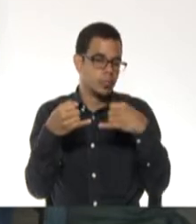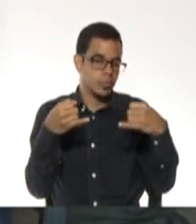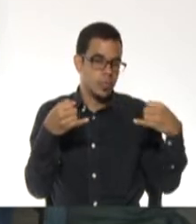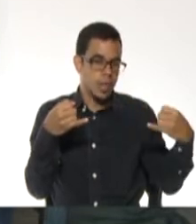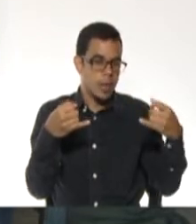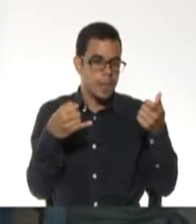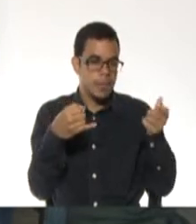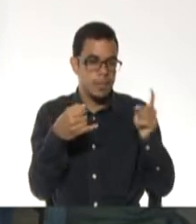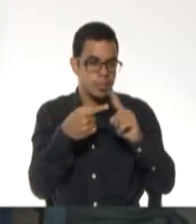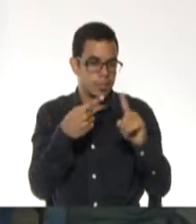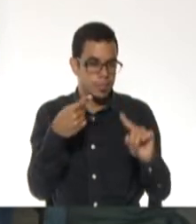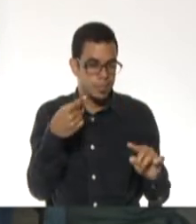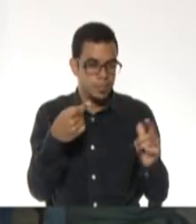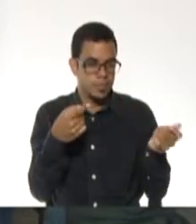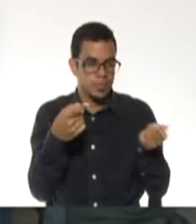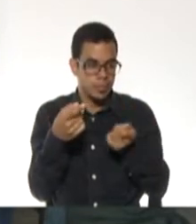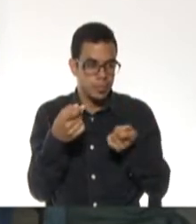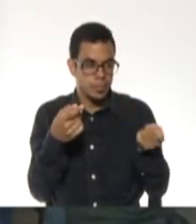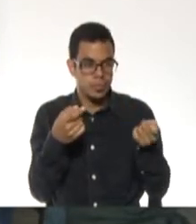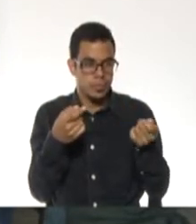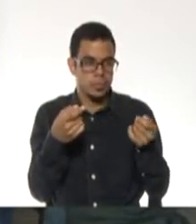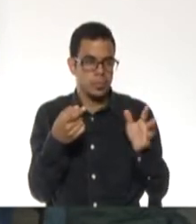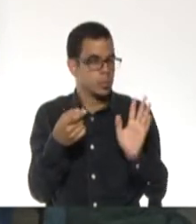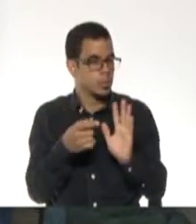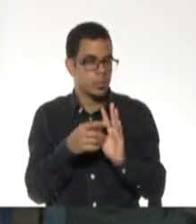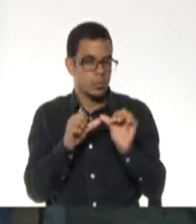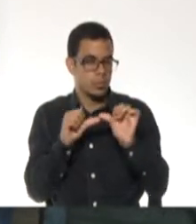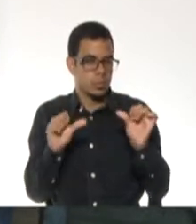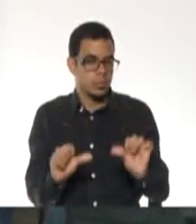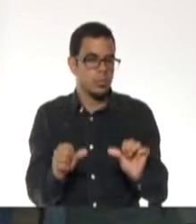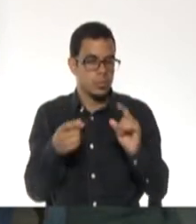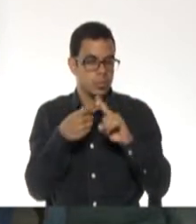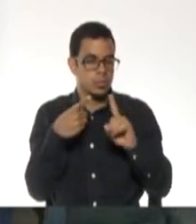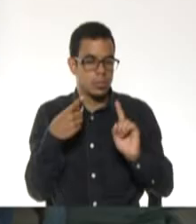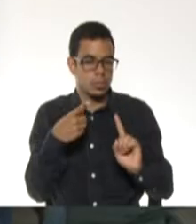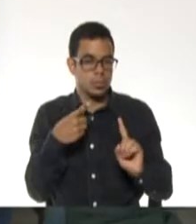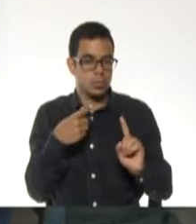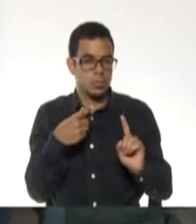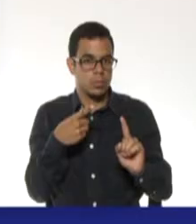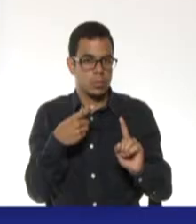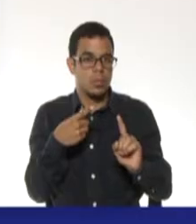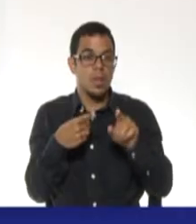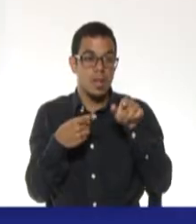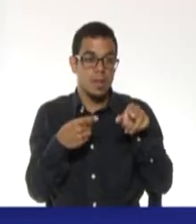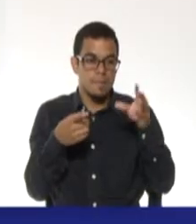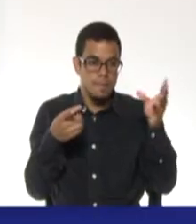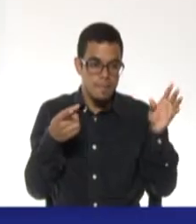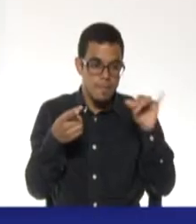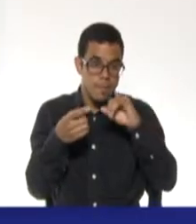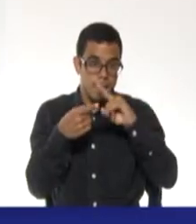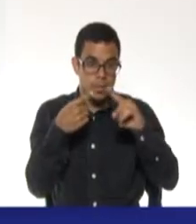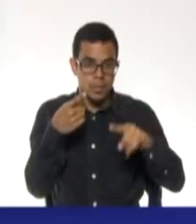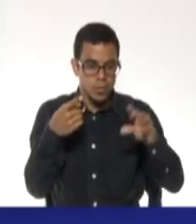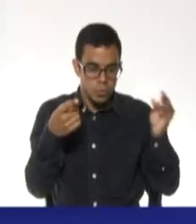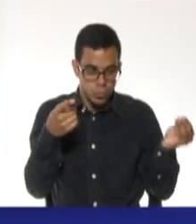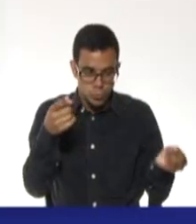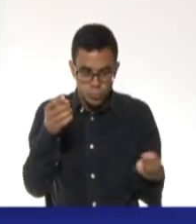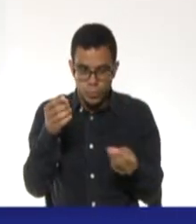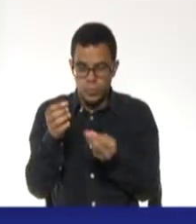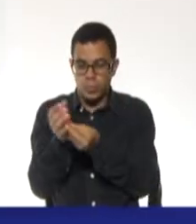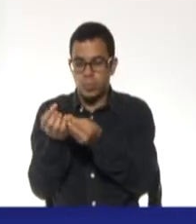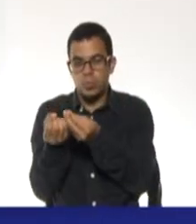cable que me permite la conexión a la red eléctrica para darle la alimentación necesaria a la